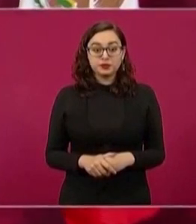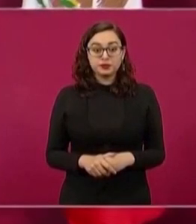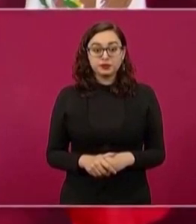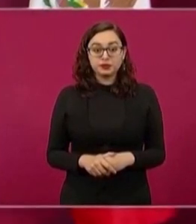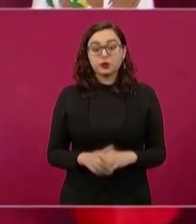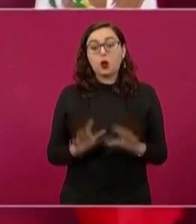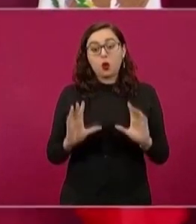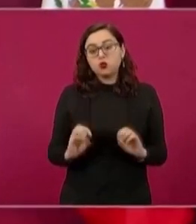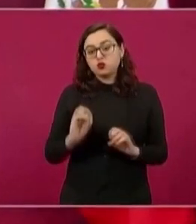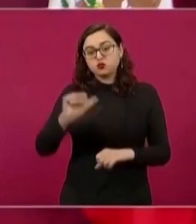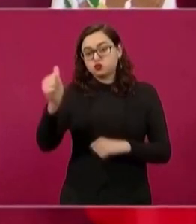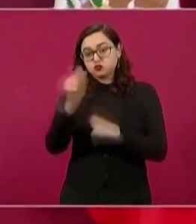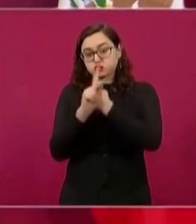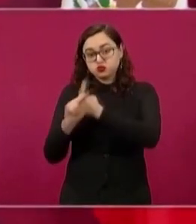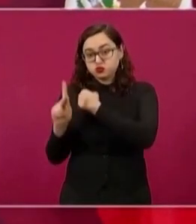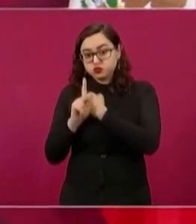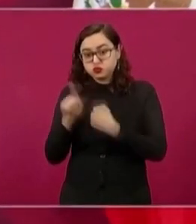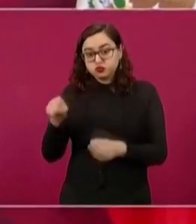resolviera vivir,